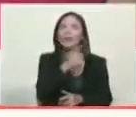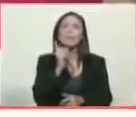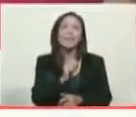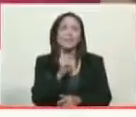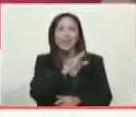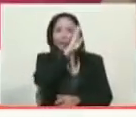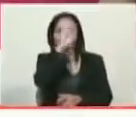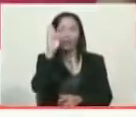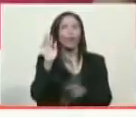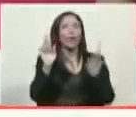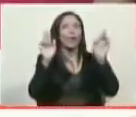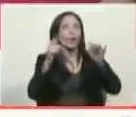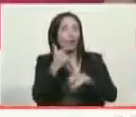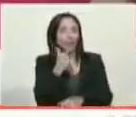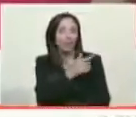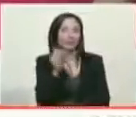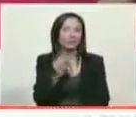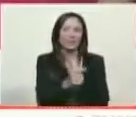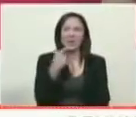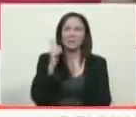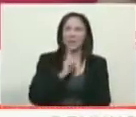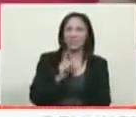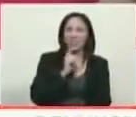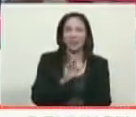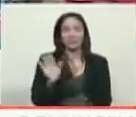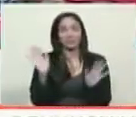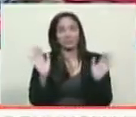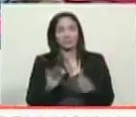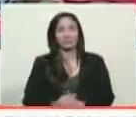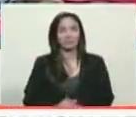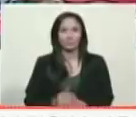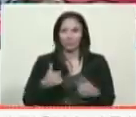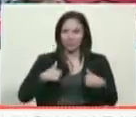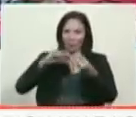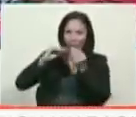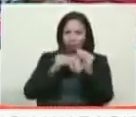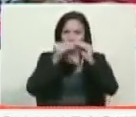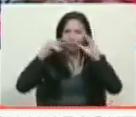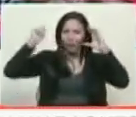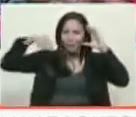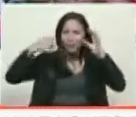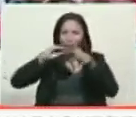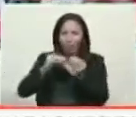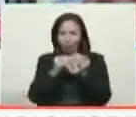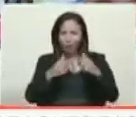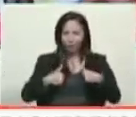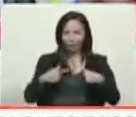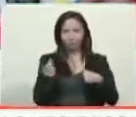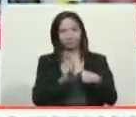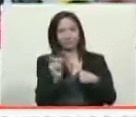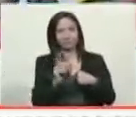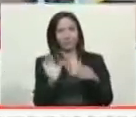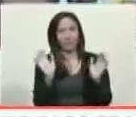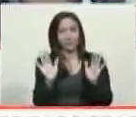Ojalá diga que es mentira. Que es un montaje, que él salga... No, me montaron. Ah, bueno, lo montaron, pues. Perdón.